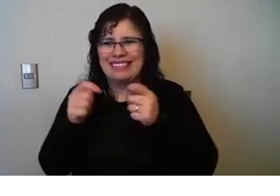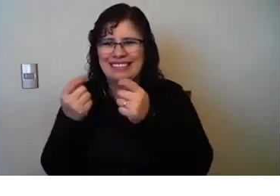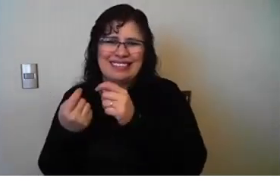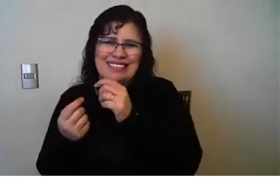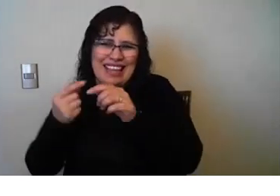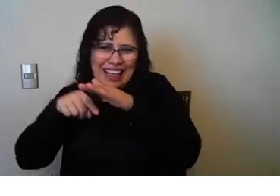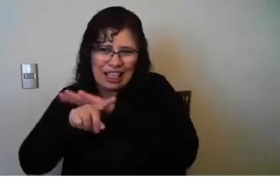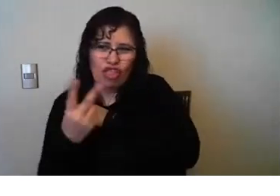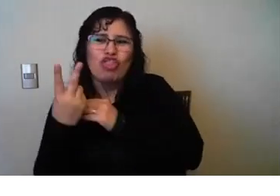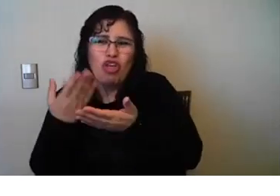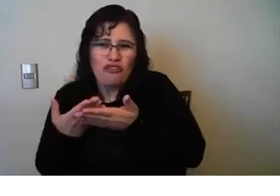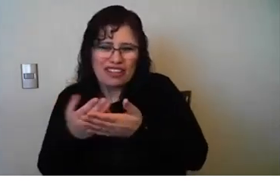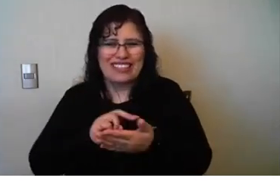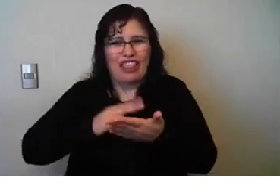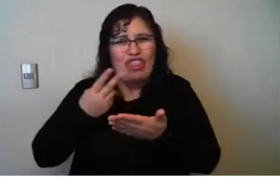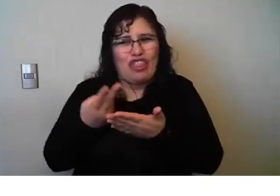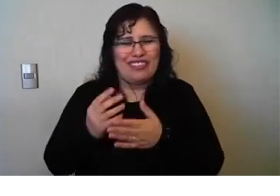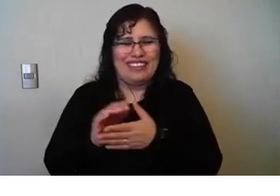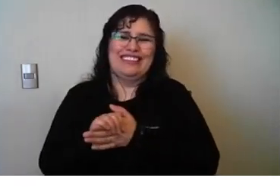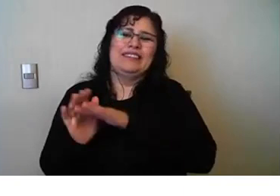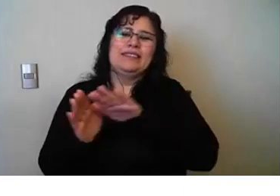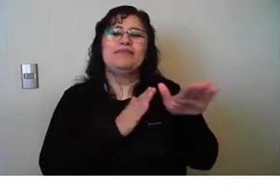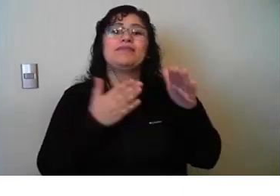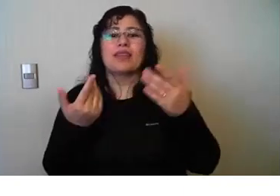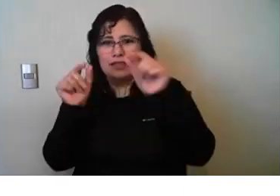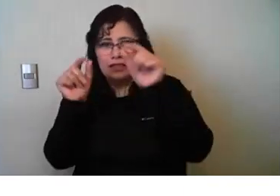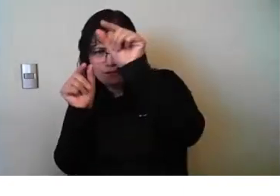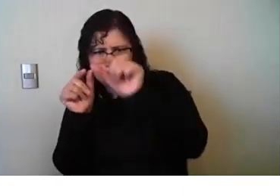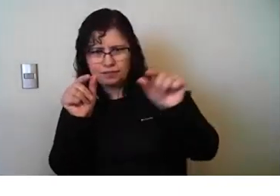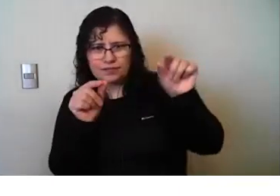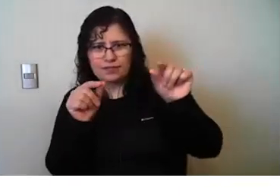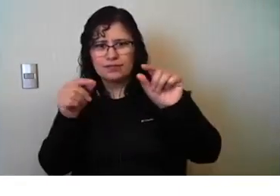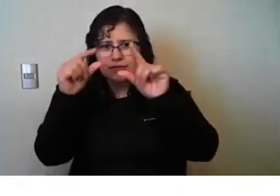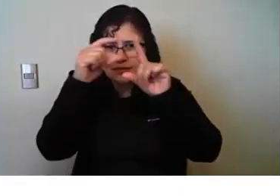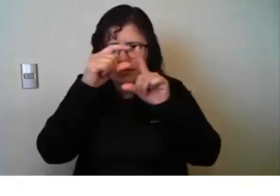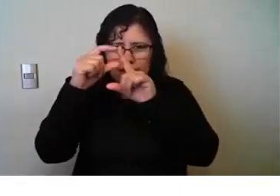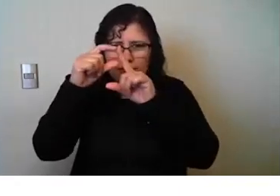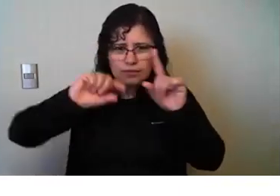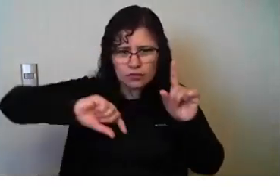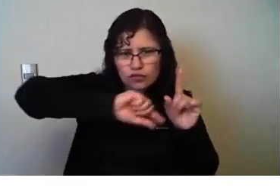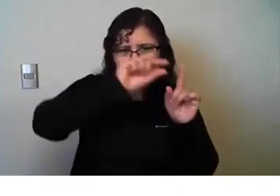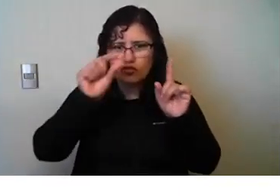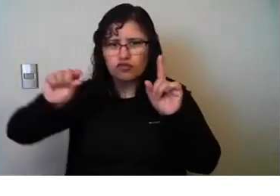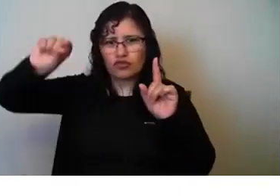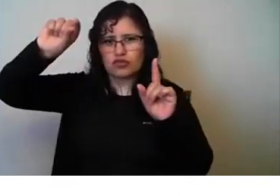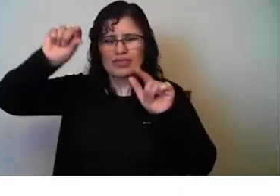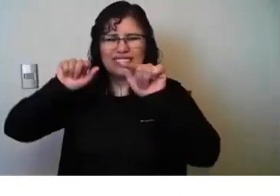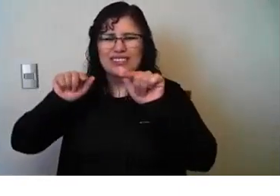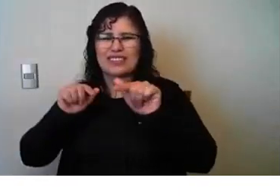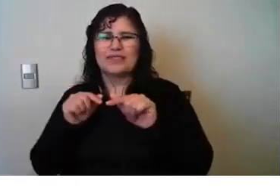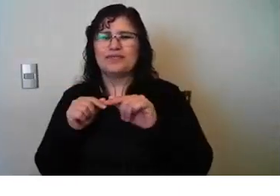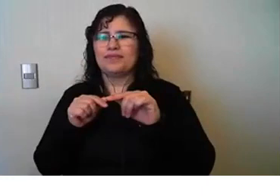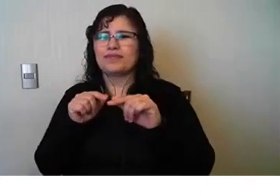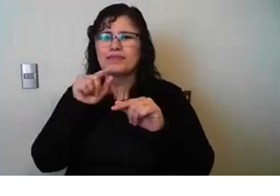Bien, entonces tenemos estos surcos que son eh, surcos referentes dentro de esta cara